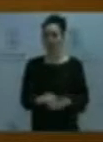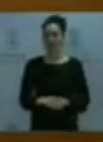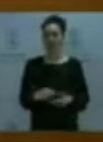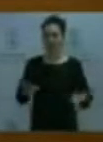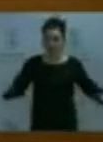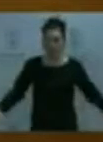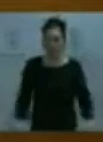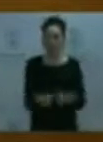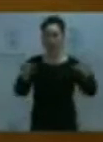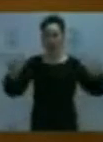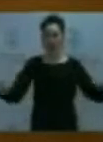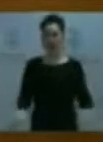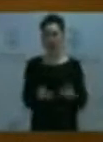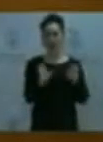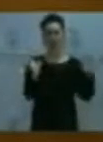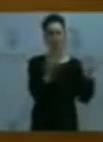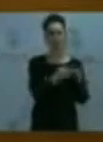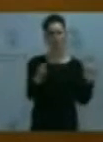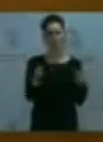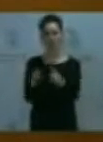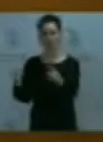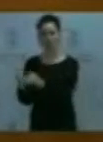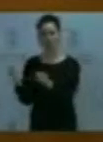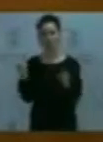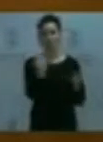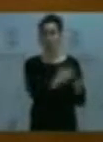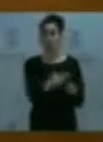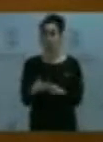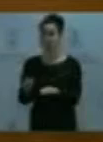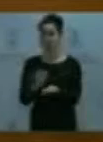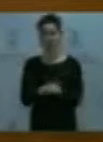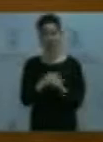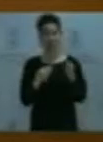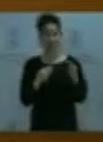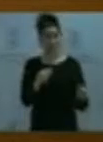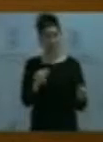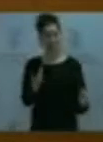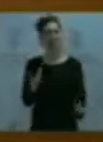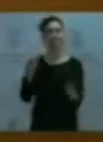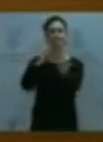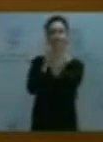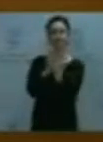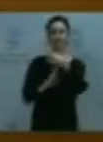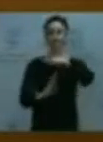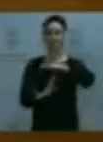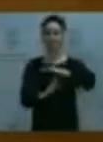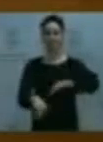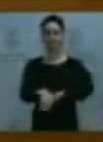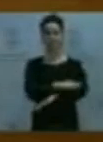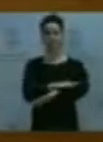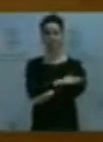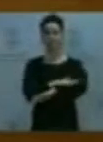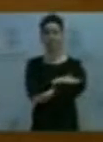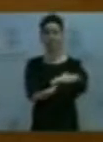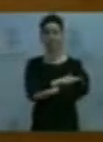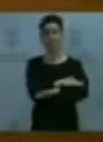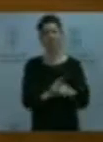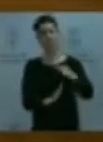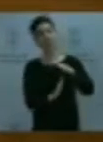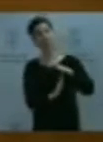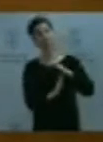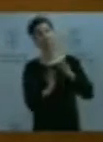parlamentarios a que, ante un Gobierno paralizado en no se sabe qué cosas, igual están organizando unas primarias, vaya